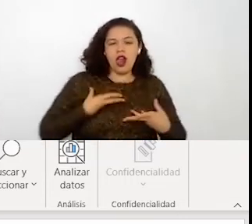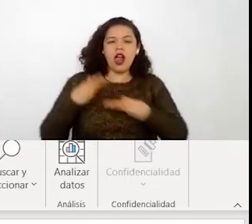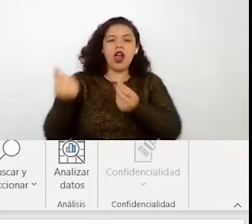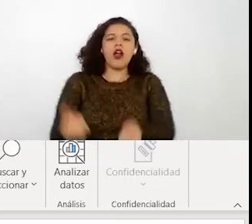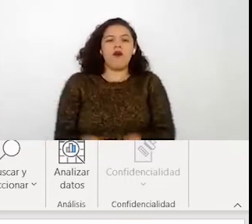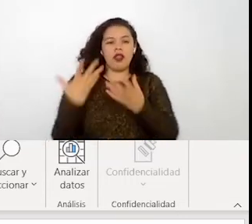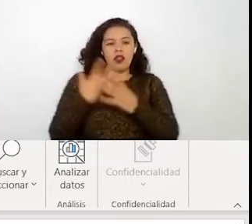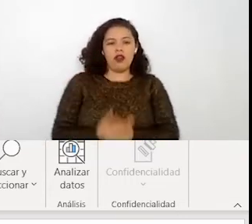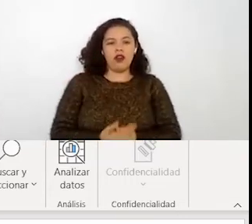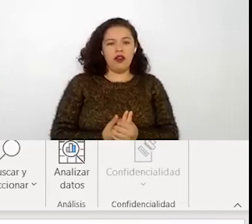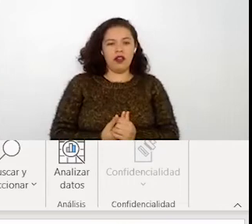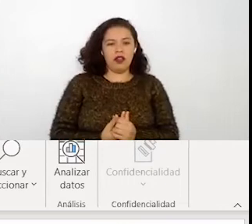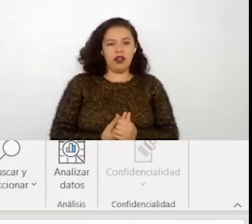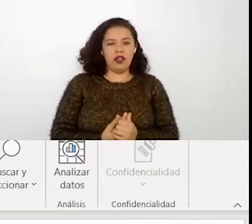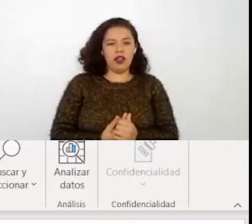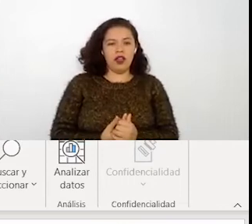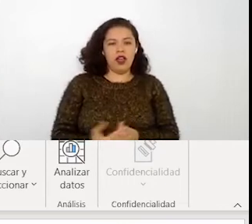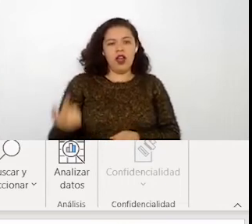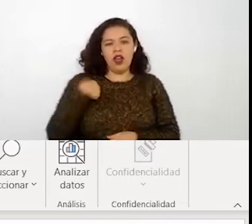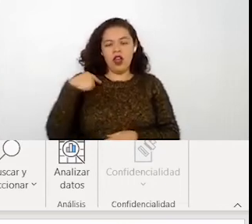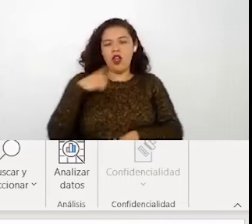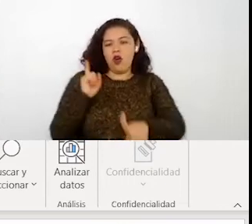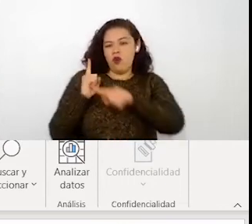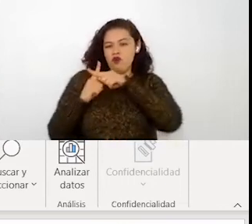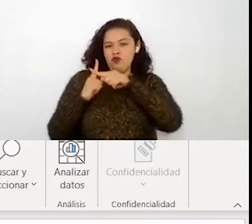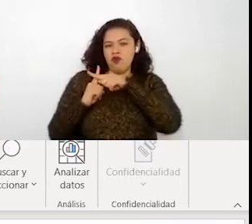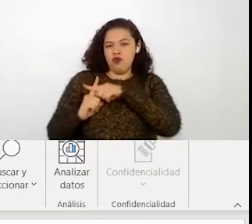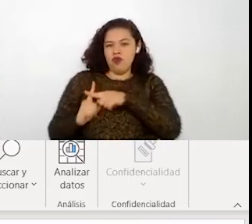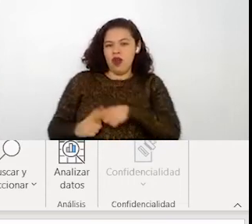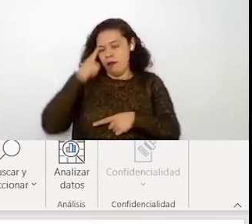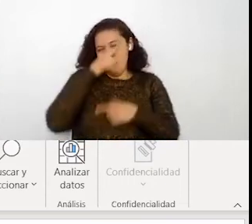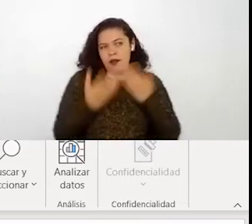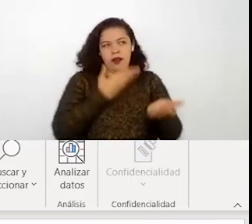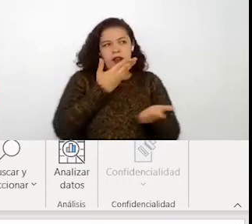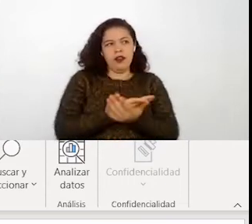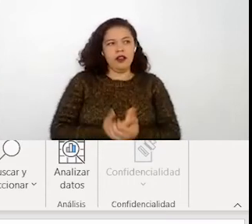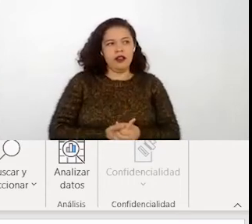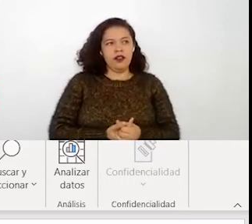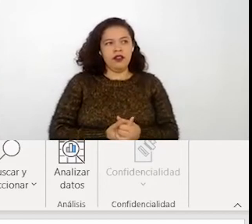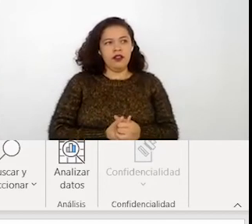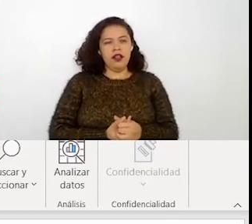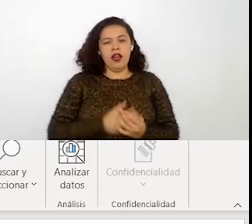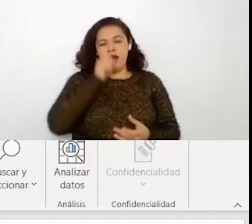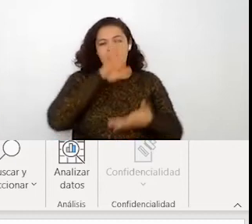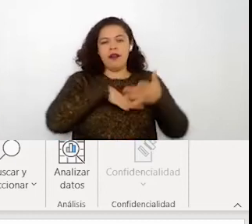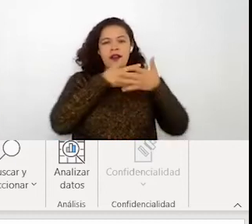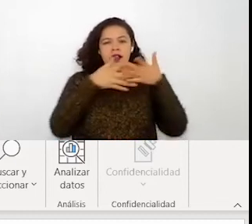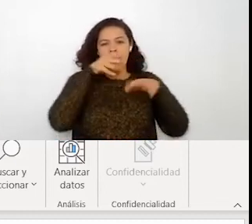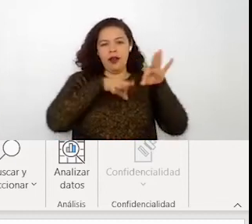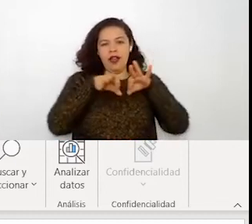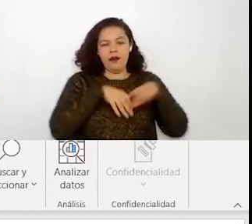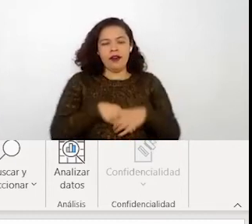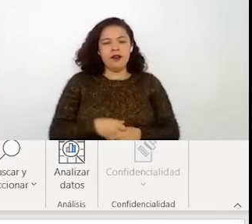yo tuve un superávitz en esta propuesta yo tuve un superávit y mi hoja de trabajo